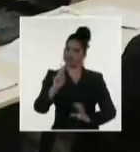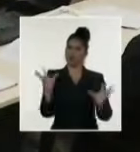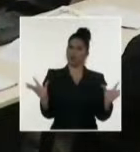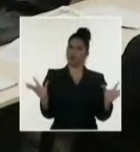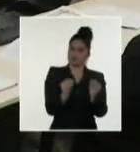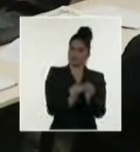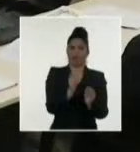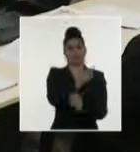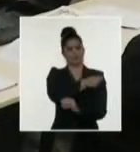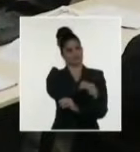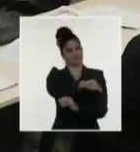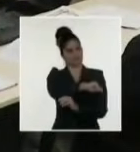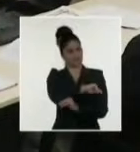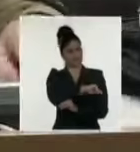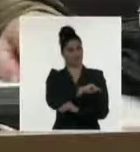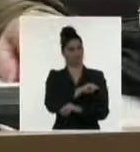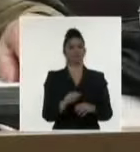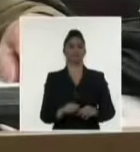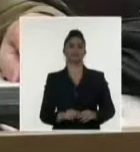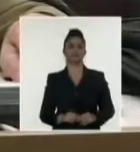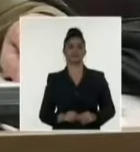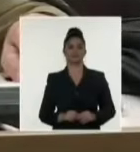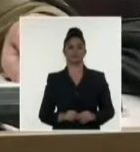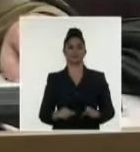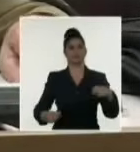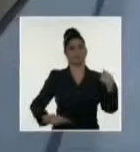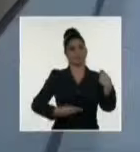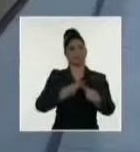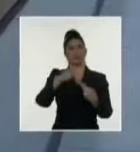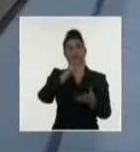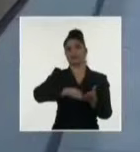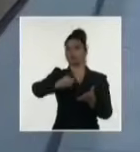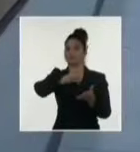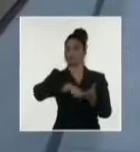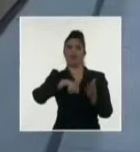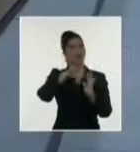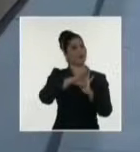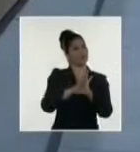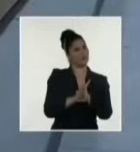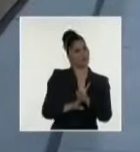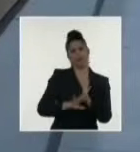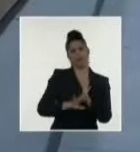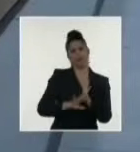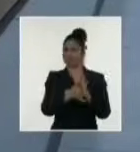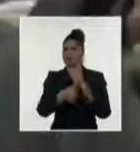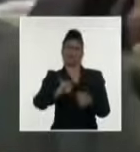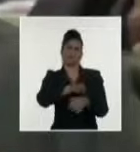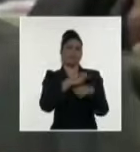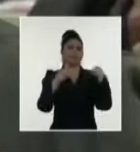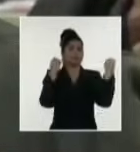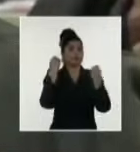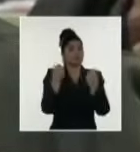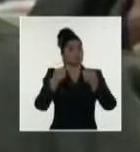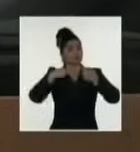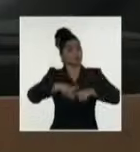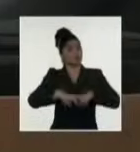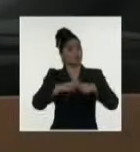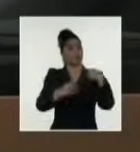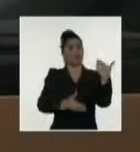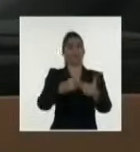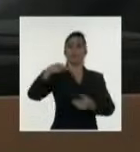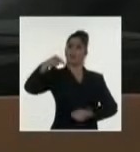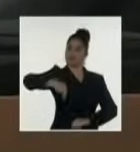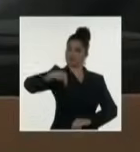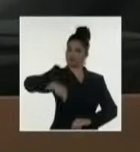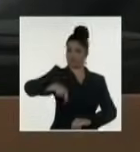buró político y el secretariado implementan estrategias programas y proyectos destinados a buscar soluciones de problemáticas presentes